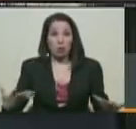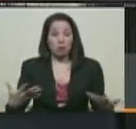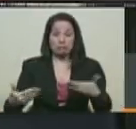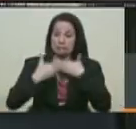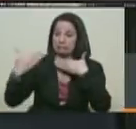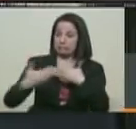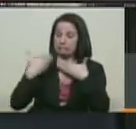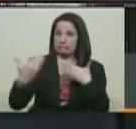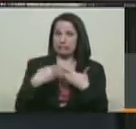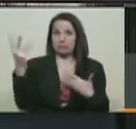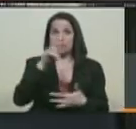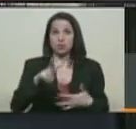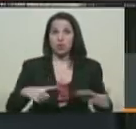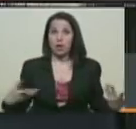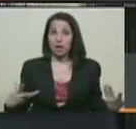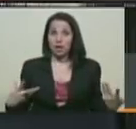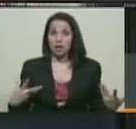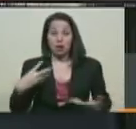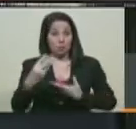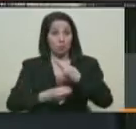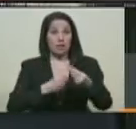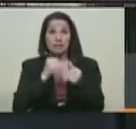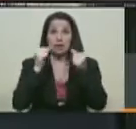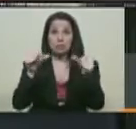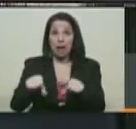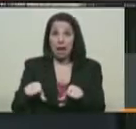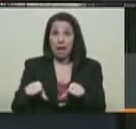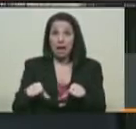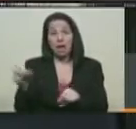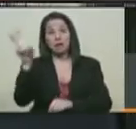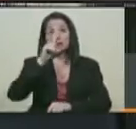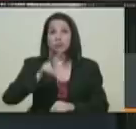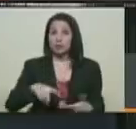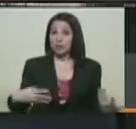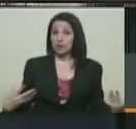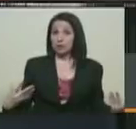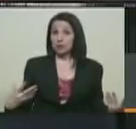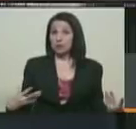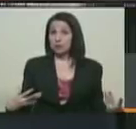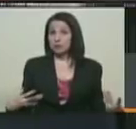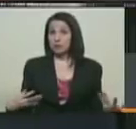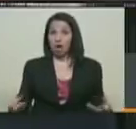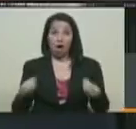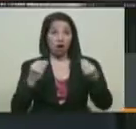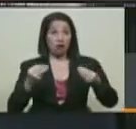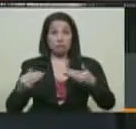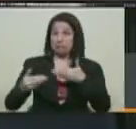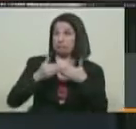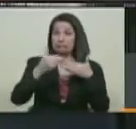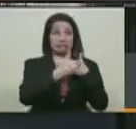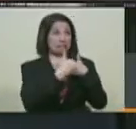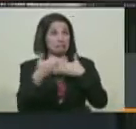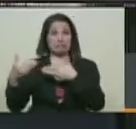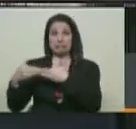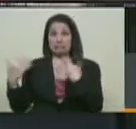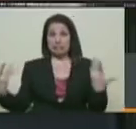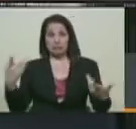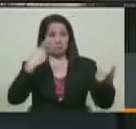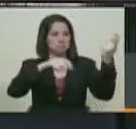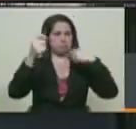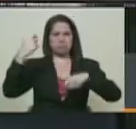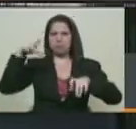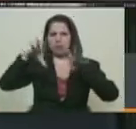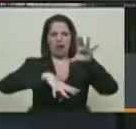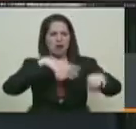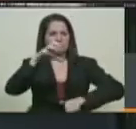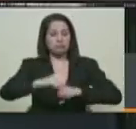obsesión por hacerle daño a Venezuela, hacernos daño por aquí, hacernos daño por allá, con la importación de medicina, con